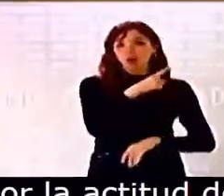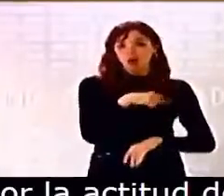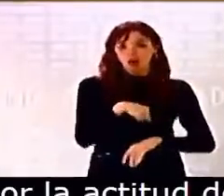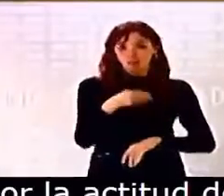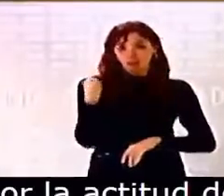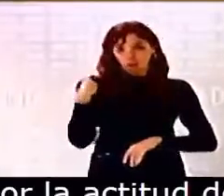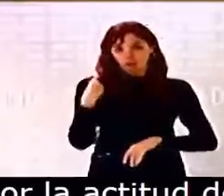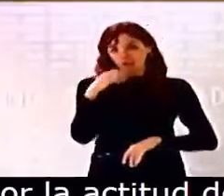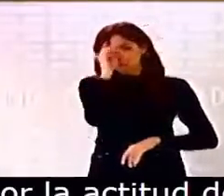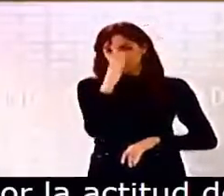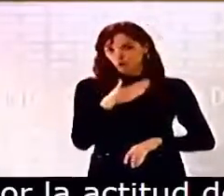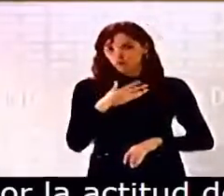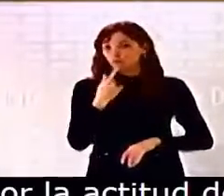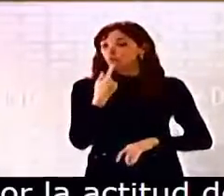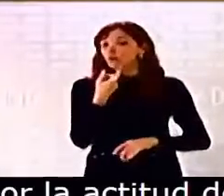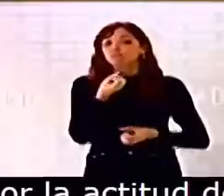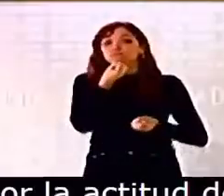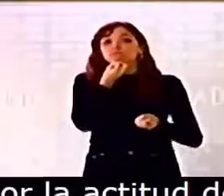pronunciar.